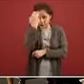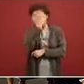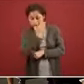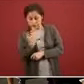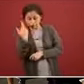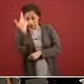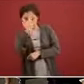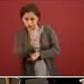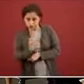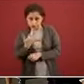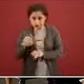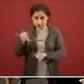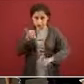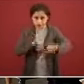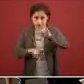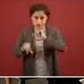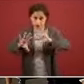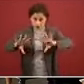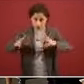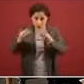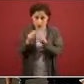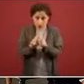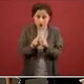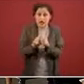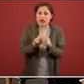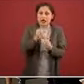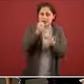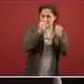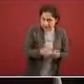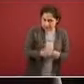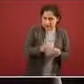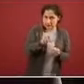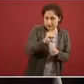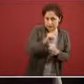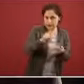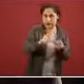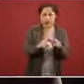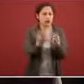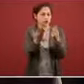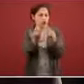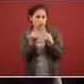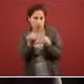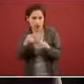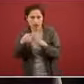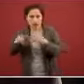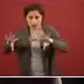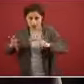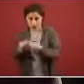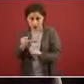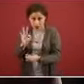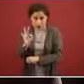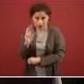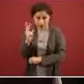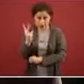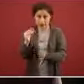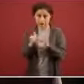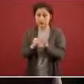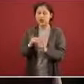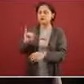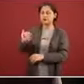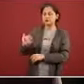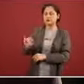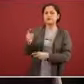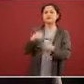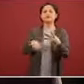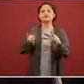casos confirmados, casos negativos y casos sospechosos. O sea, son 42,000 pruebas las que se han hecho. Es correcto. ¿El factor de expansión cambia